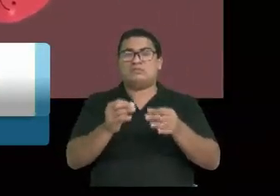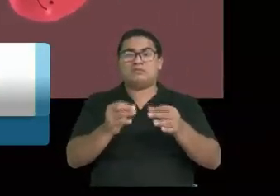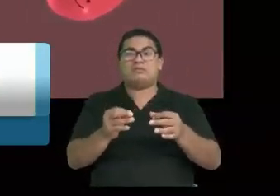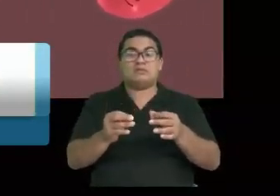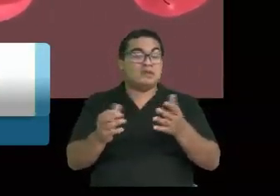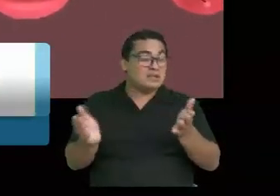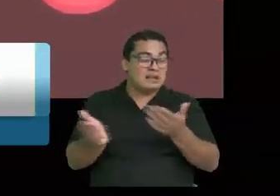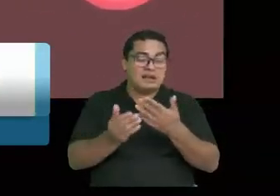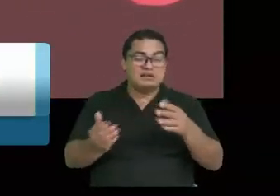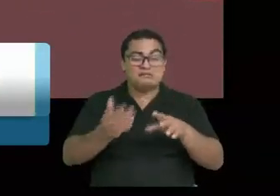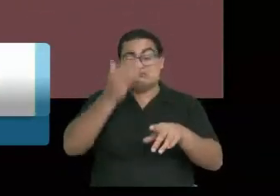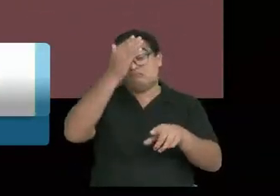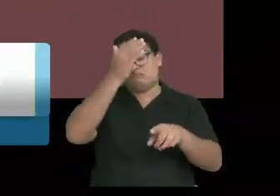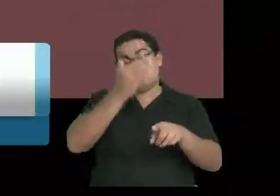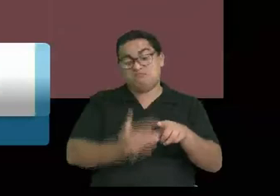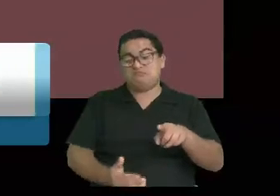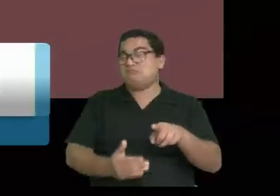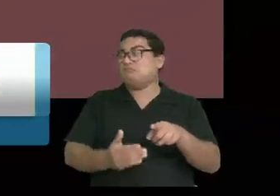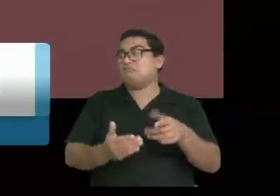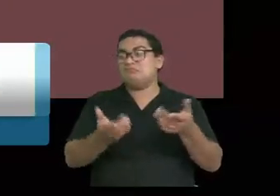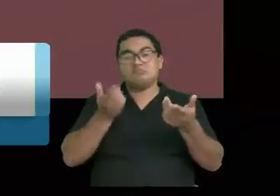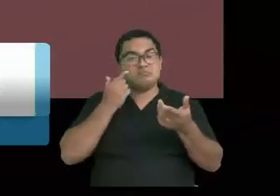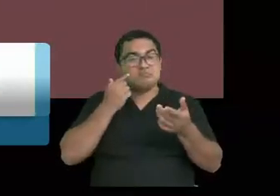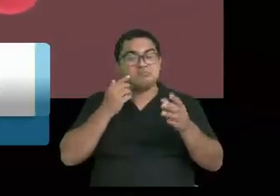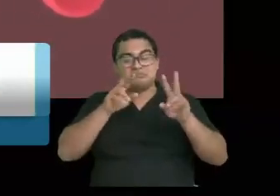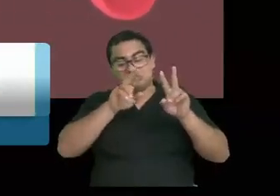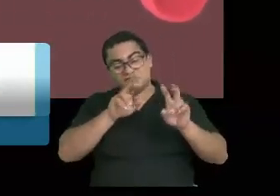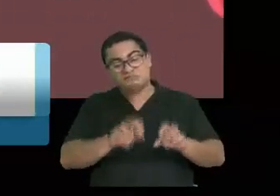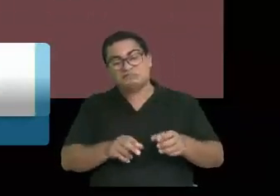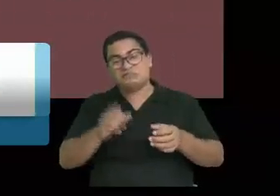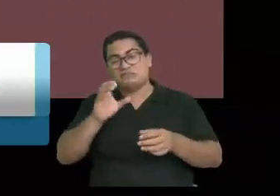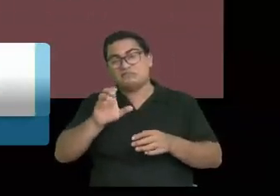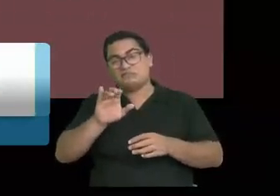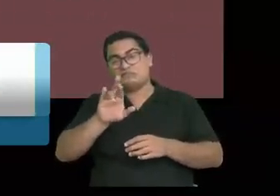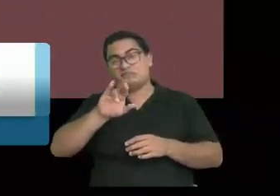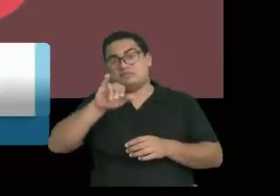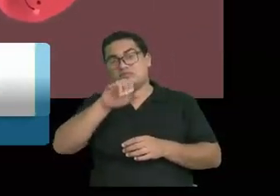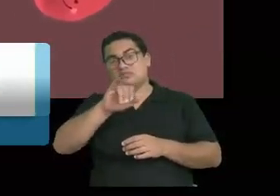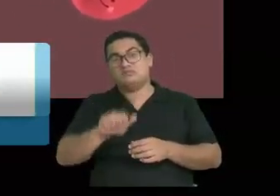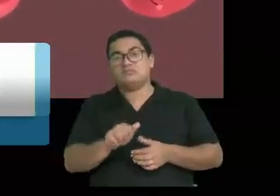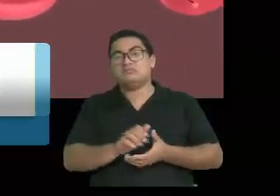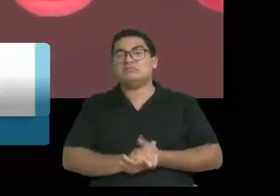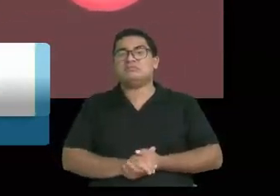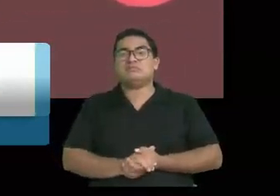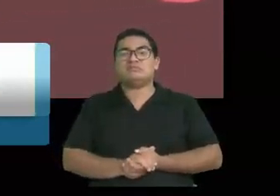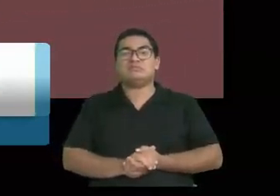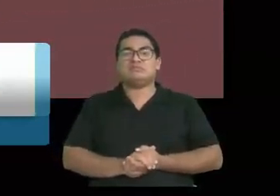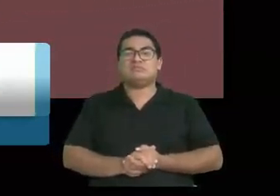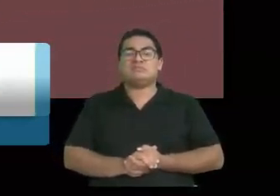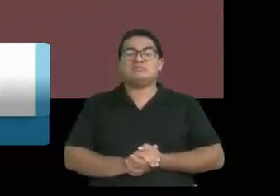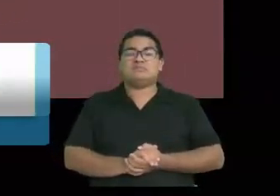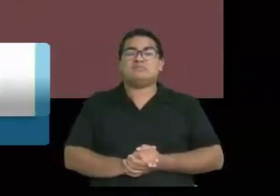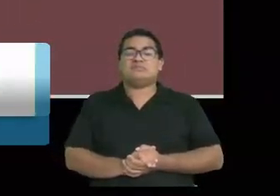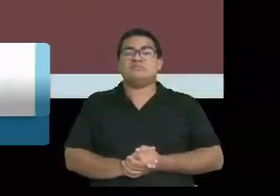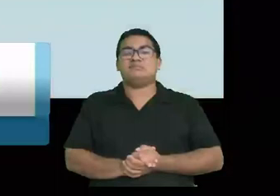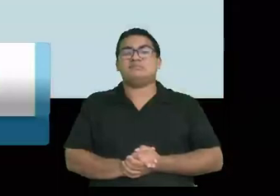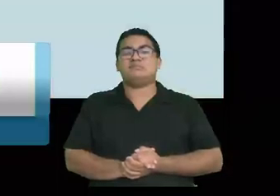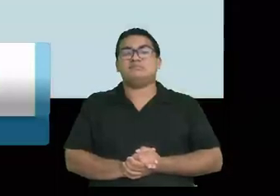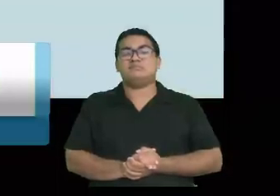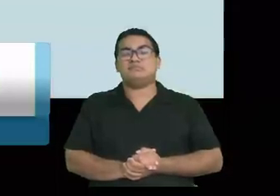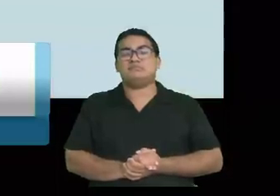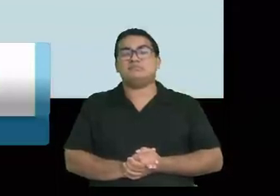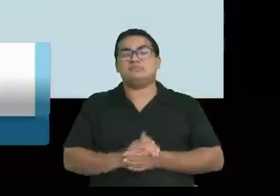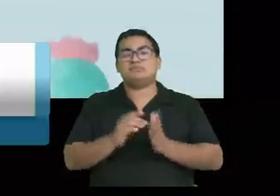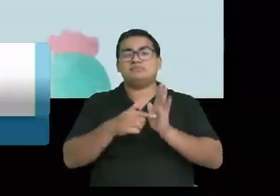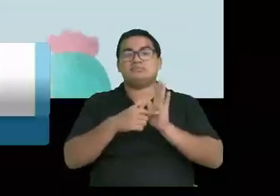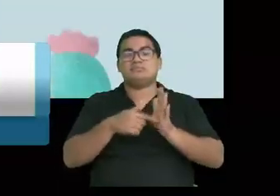ser así, igual siempre se vuelve a pedir valoración con cirugía y determinar el manejo a seguir. En el caso de,